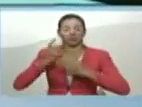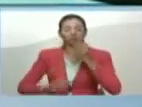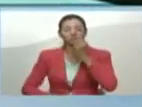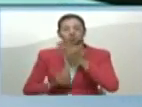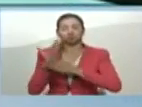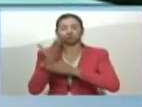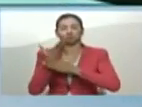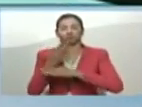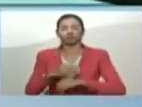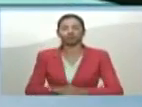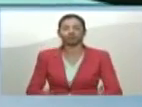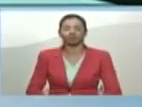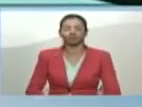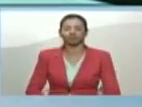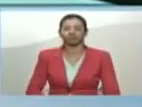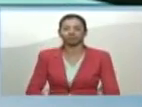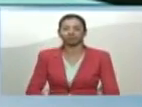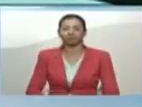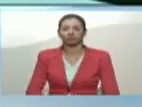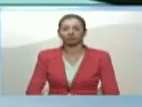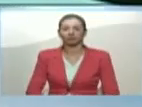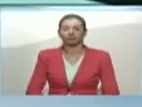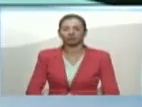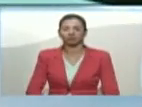de la